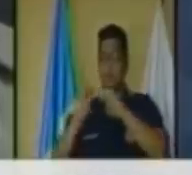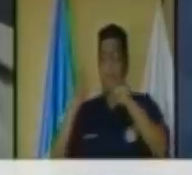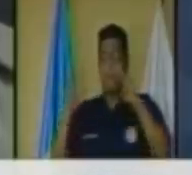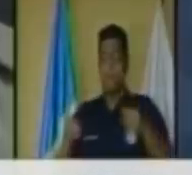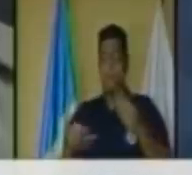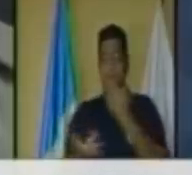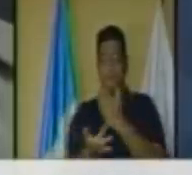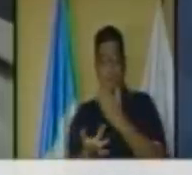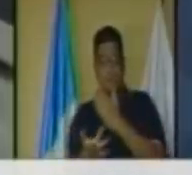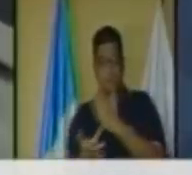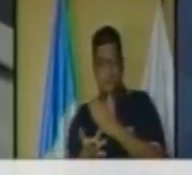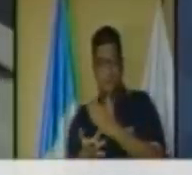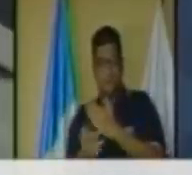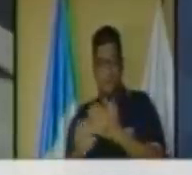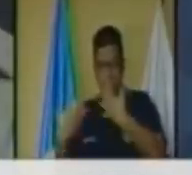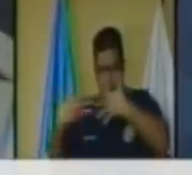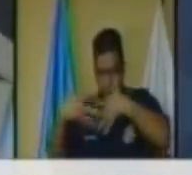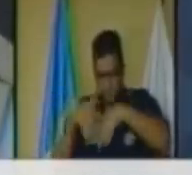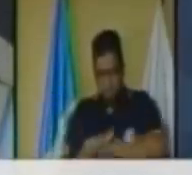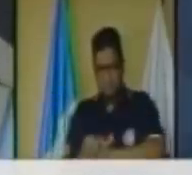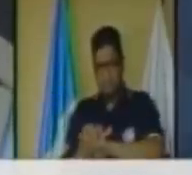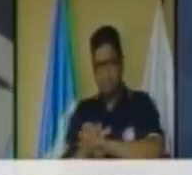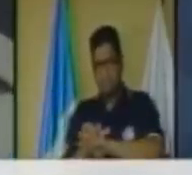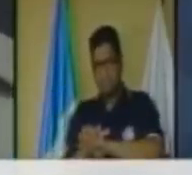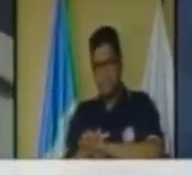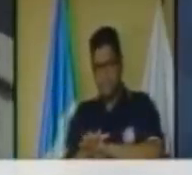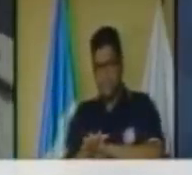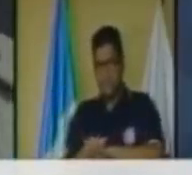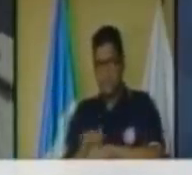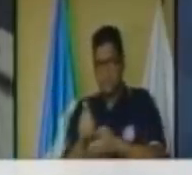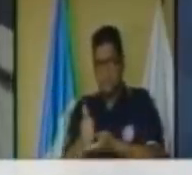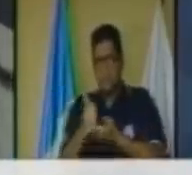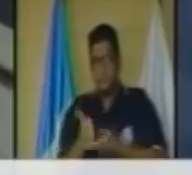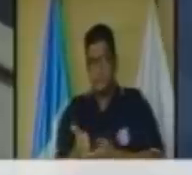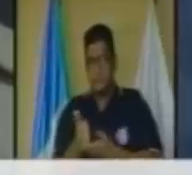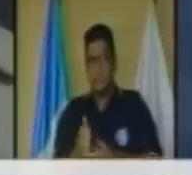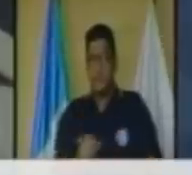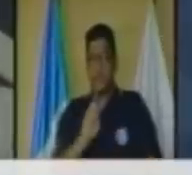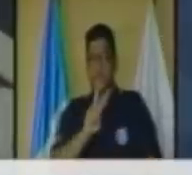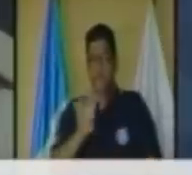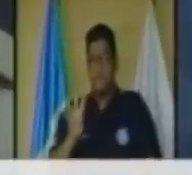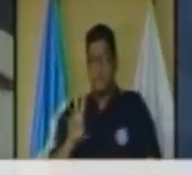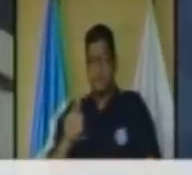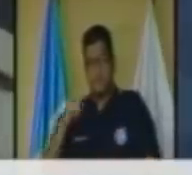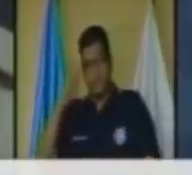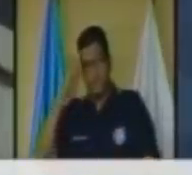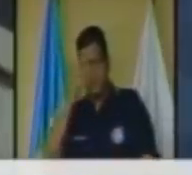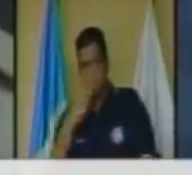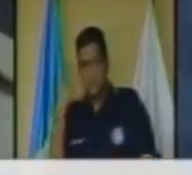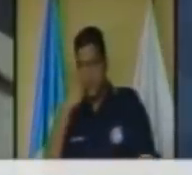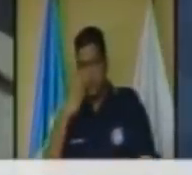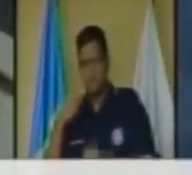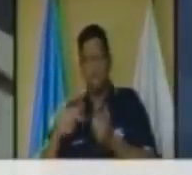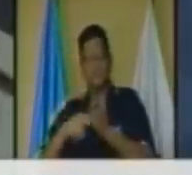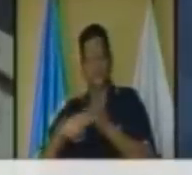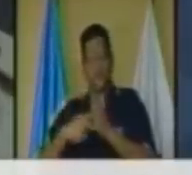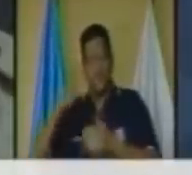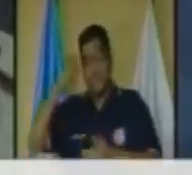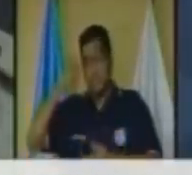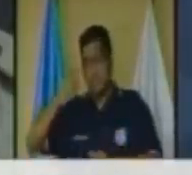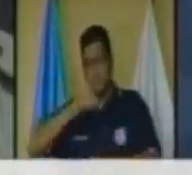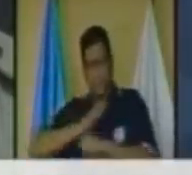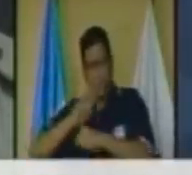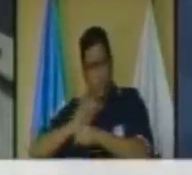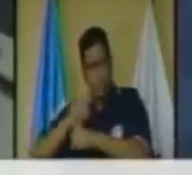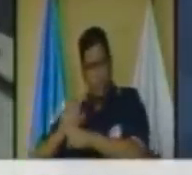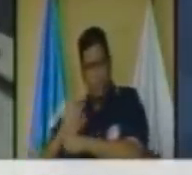conformado y esto nos permite estar las 24 horas en vigilancia migratoria a nivel del